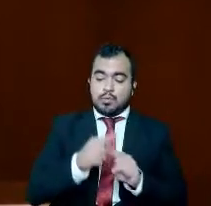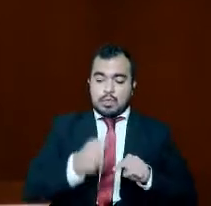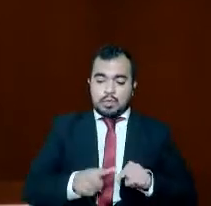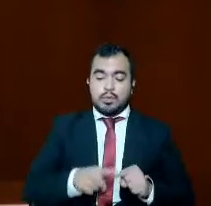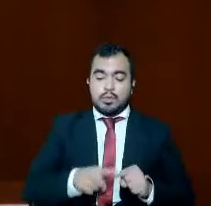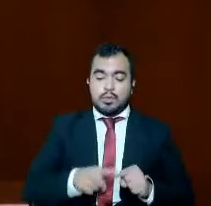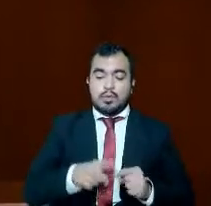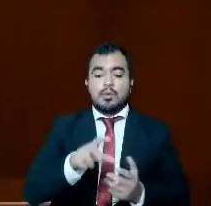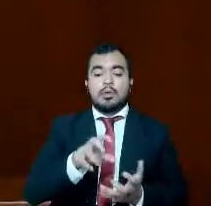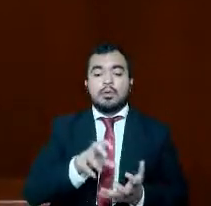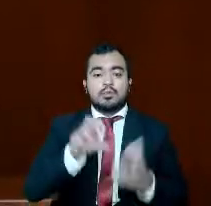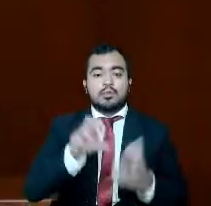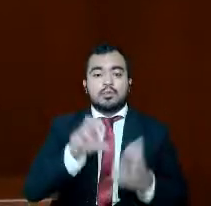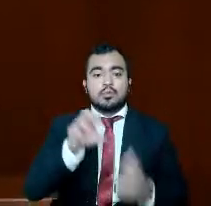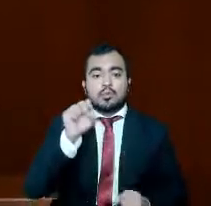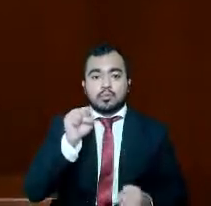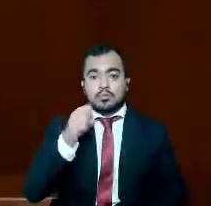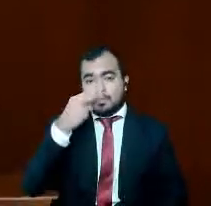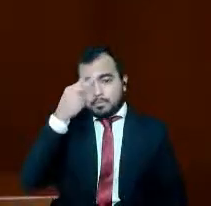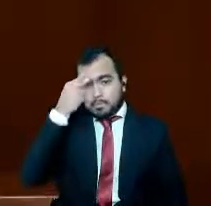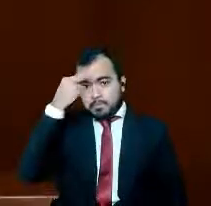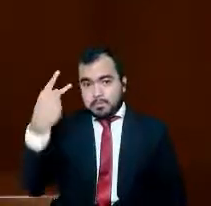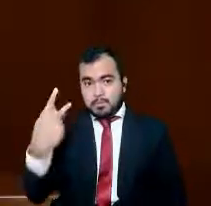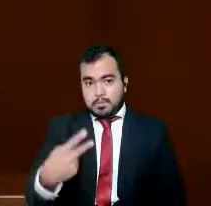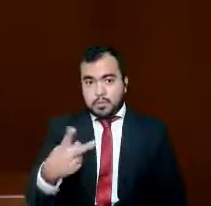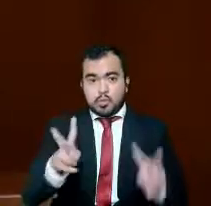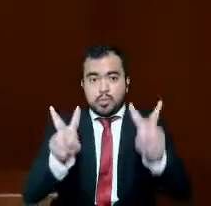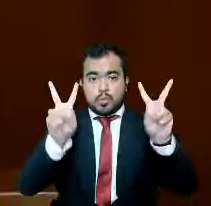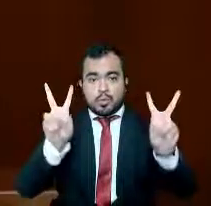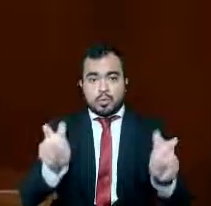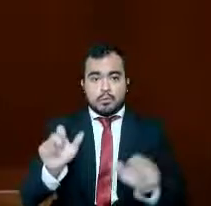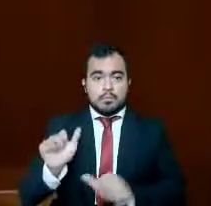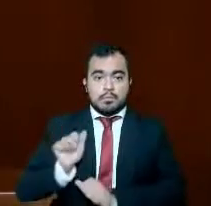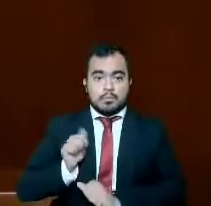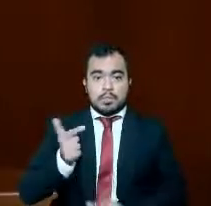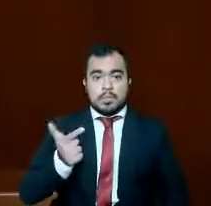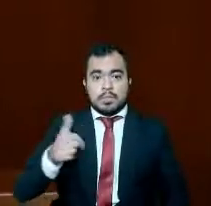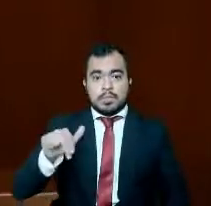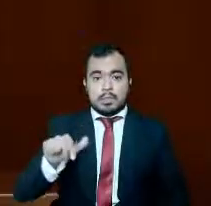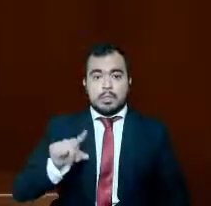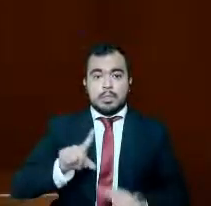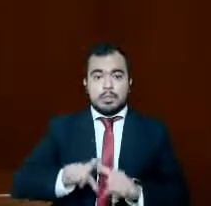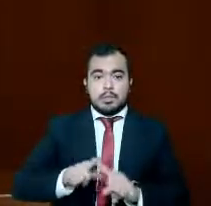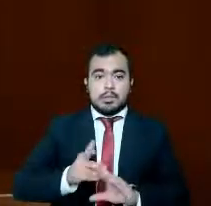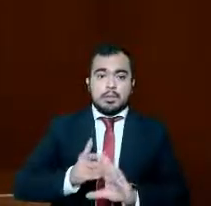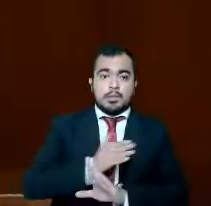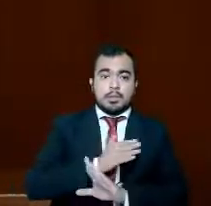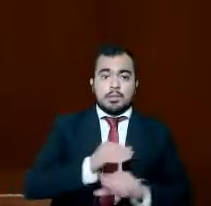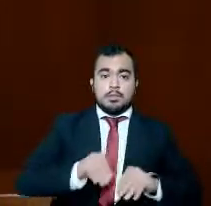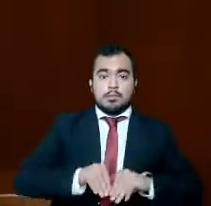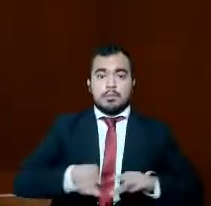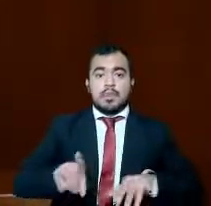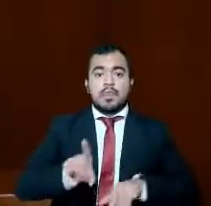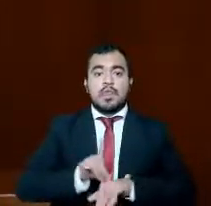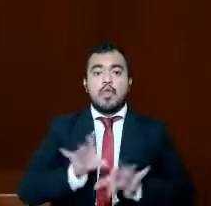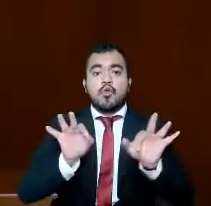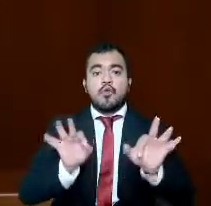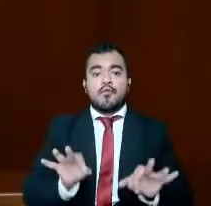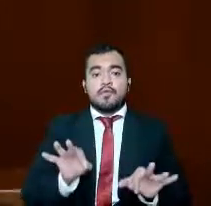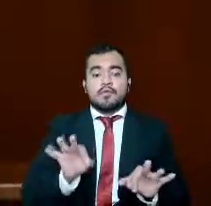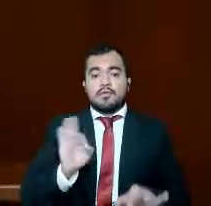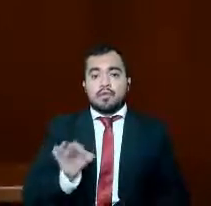Unidos Mexicanos en materia de Guardia Nacional, publicado en el Diario Oficial de la Federación el 26 de marzo